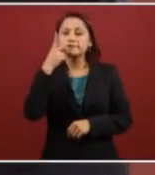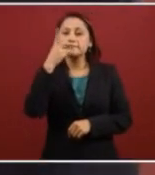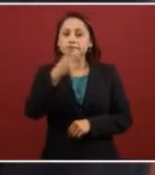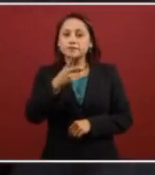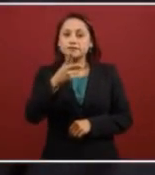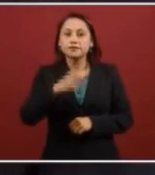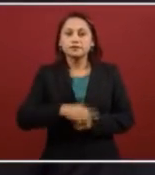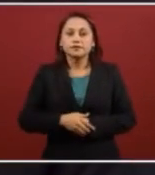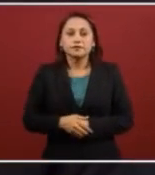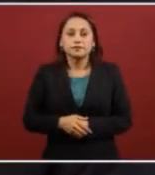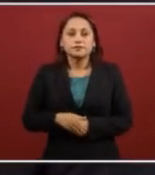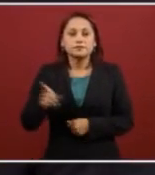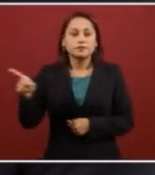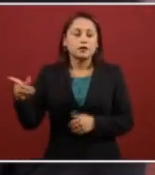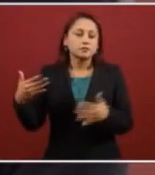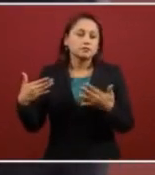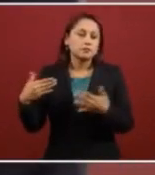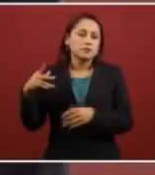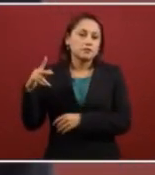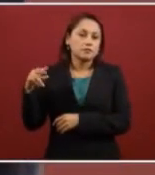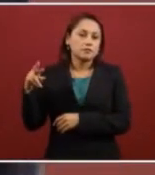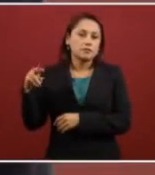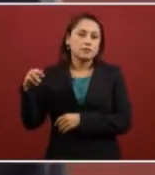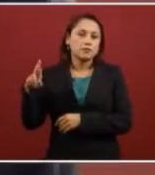Panameño, from Panama. Puerto Rico.